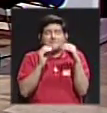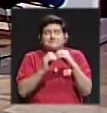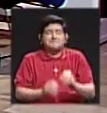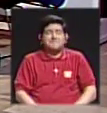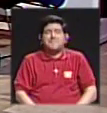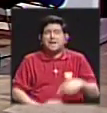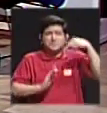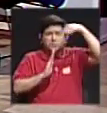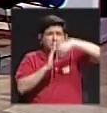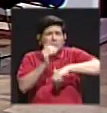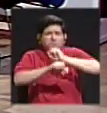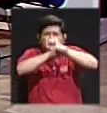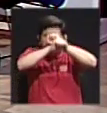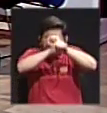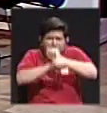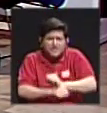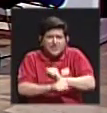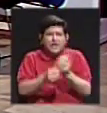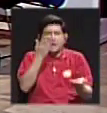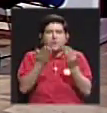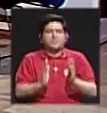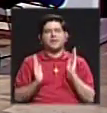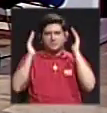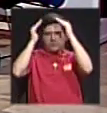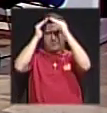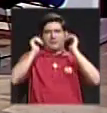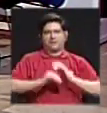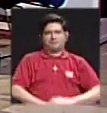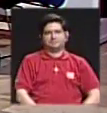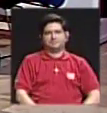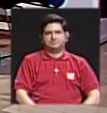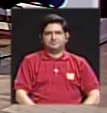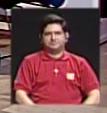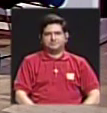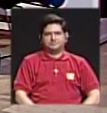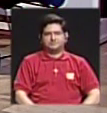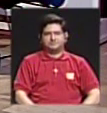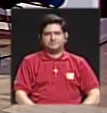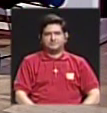Papa. Y está en ese sentido